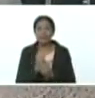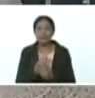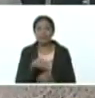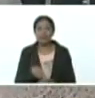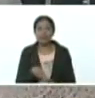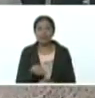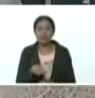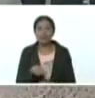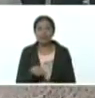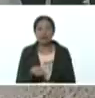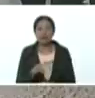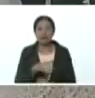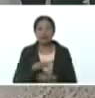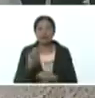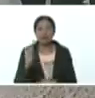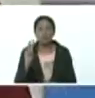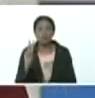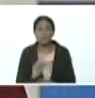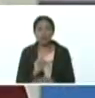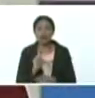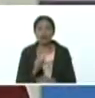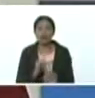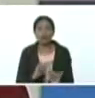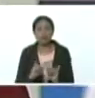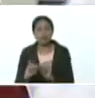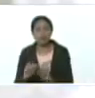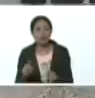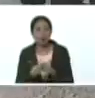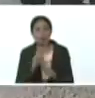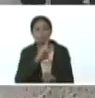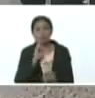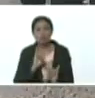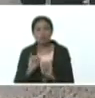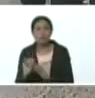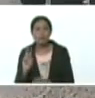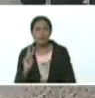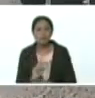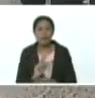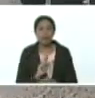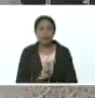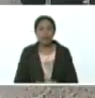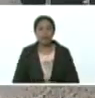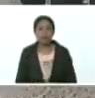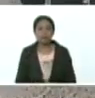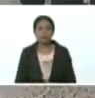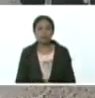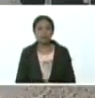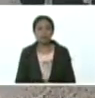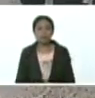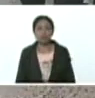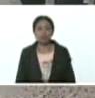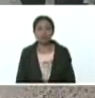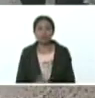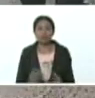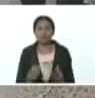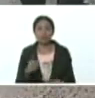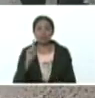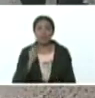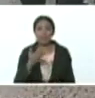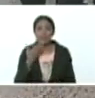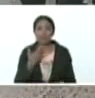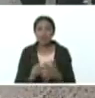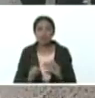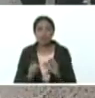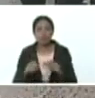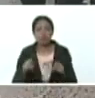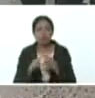del municipio Vargas, se llama todavía, municipio Vargas. También le agradezco su